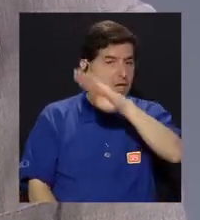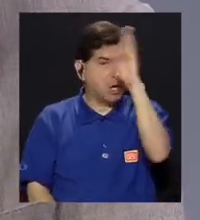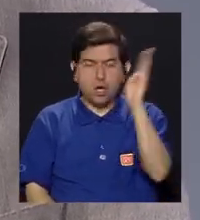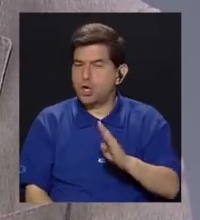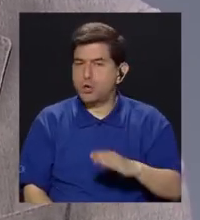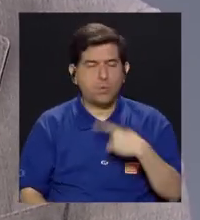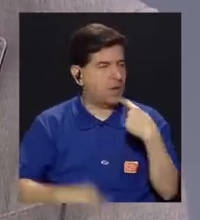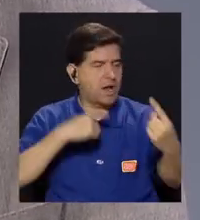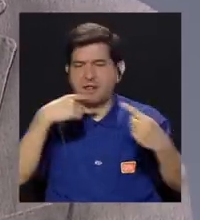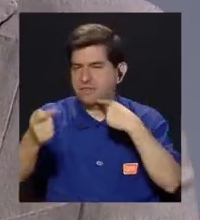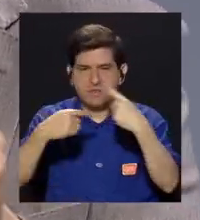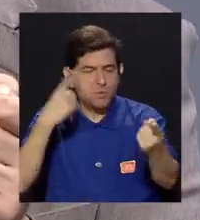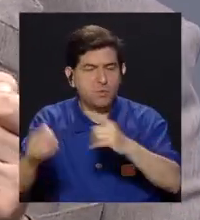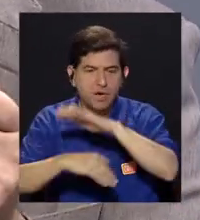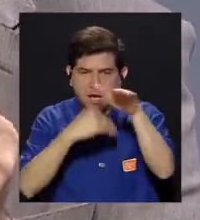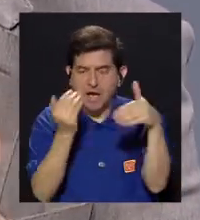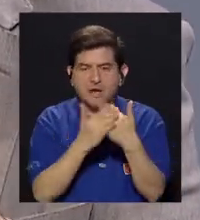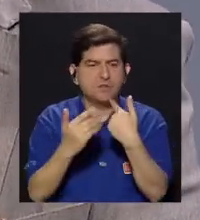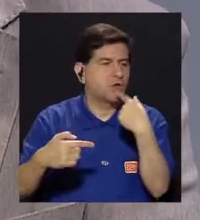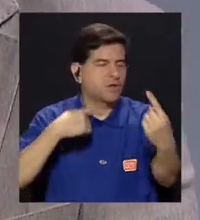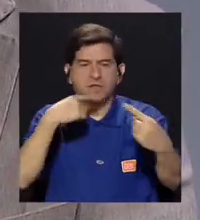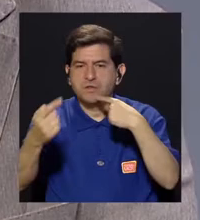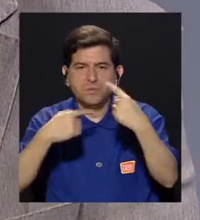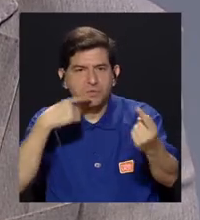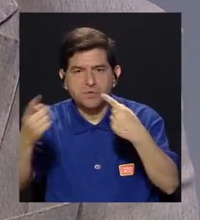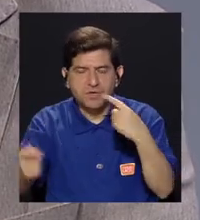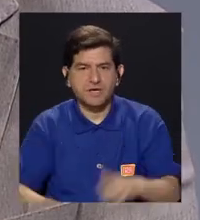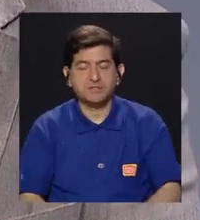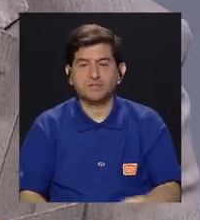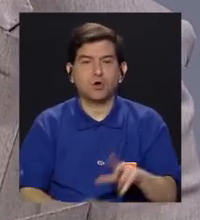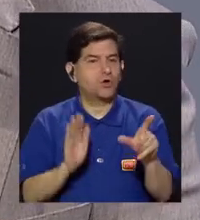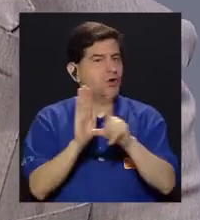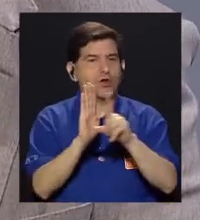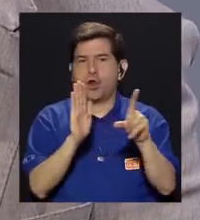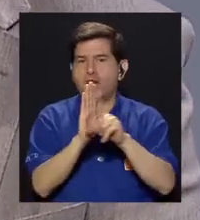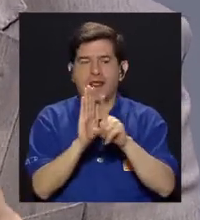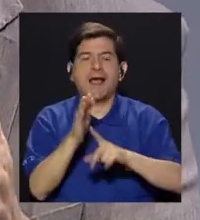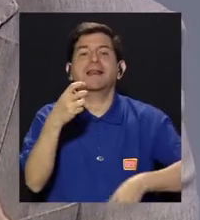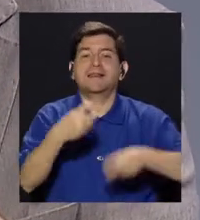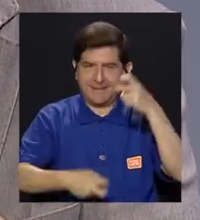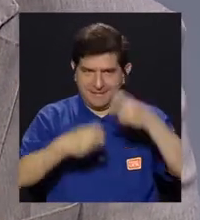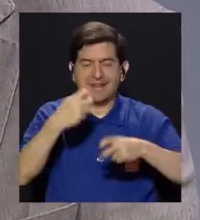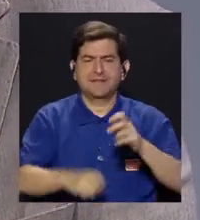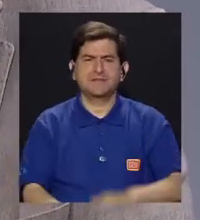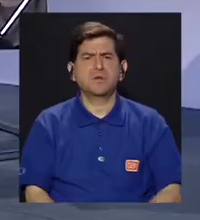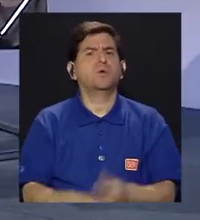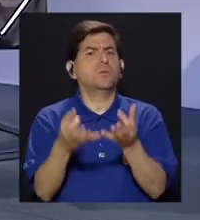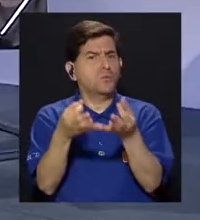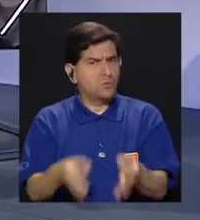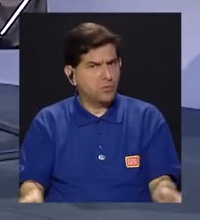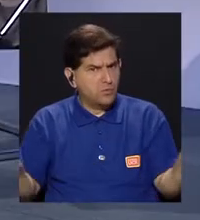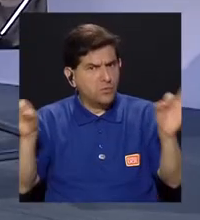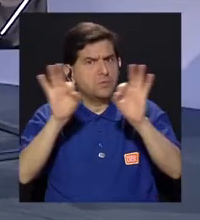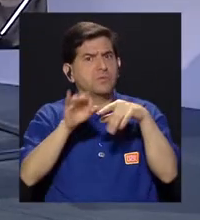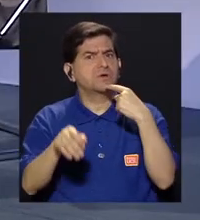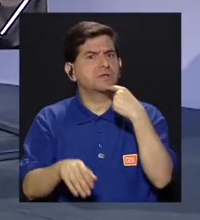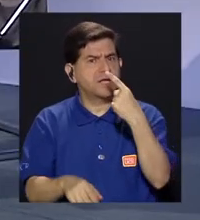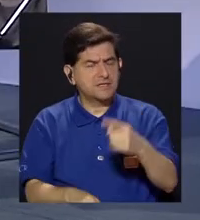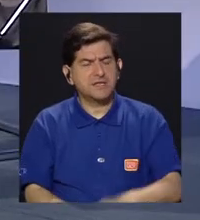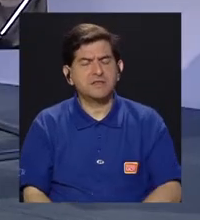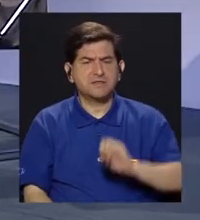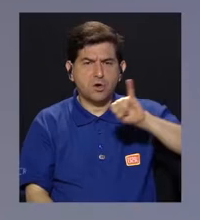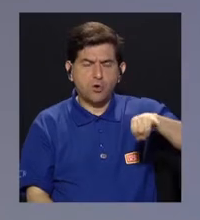nunca difundirlo porque toda difusión es ilegal es un delito vean qué importante es lo que nos